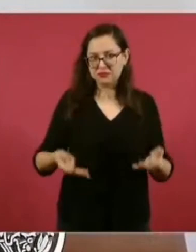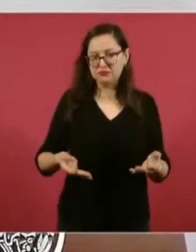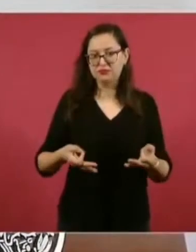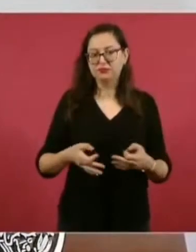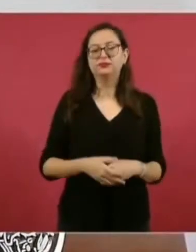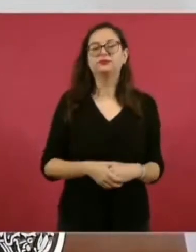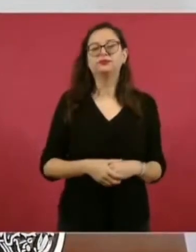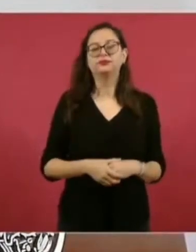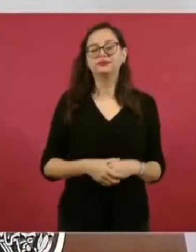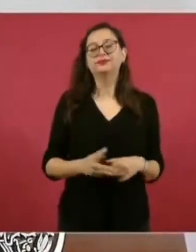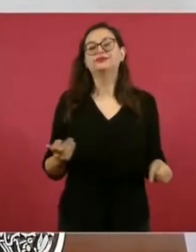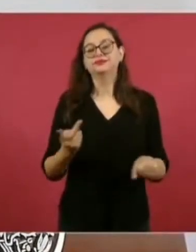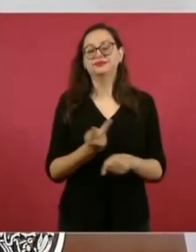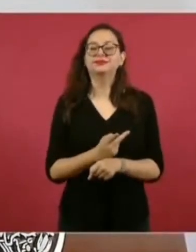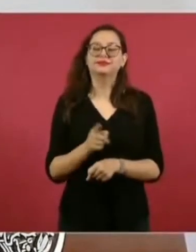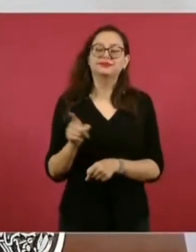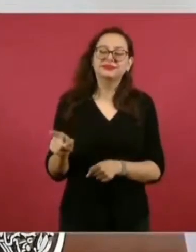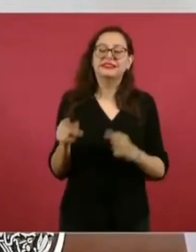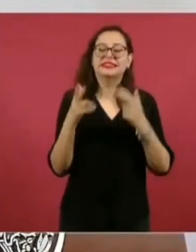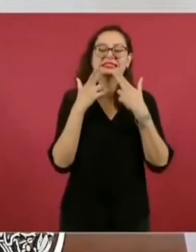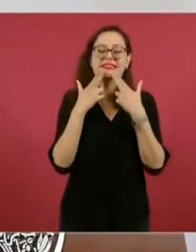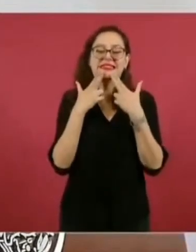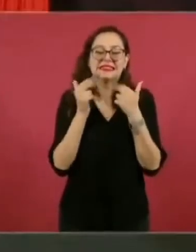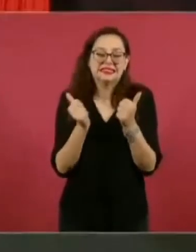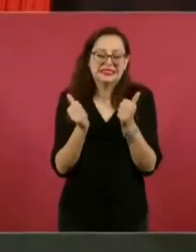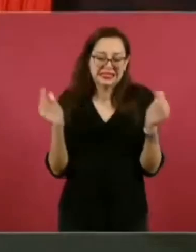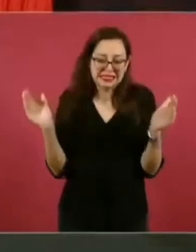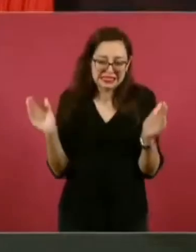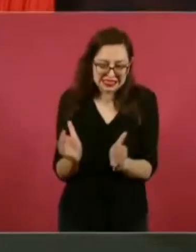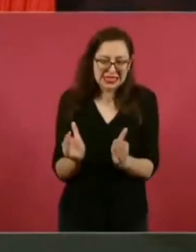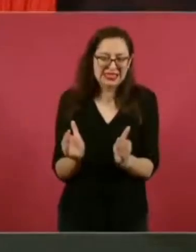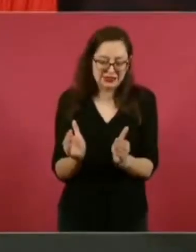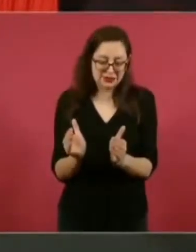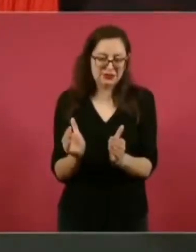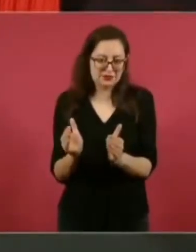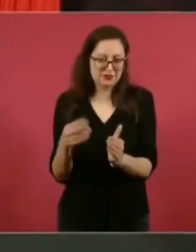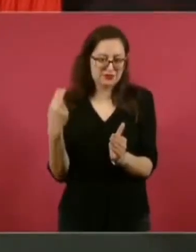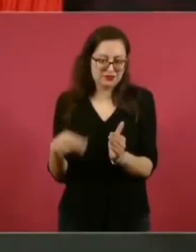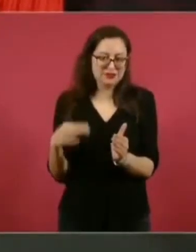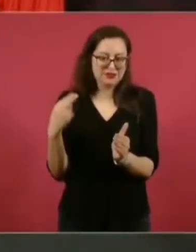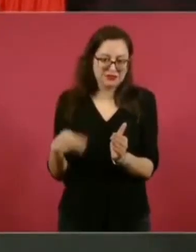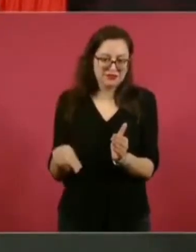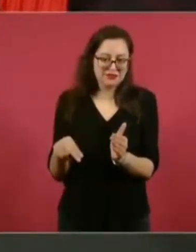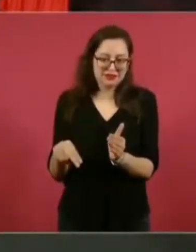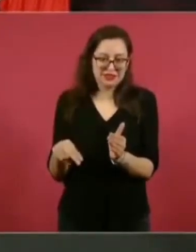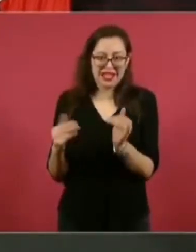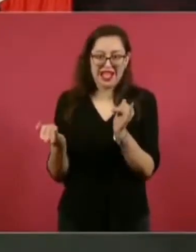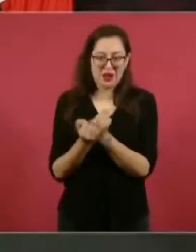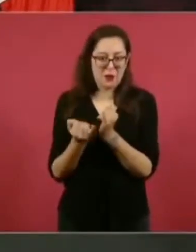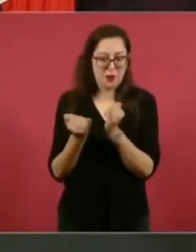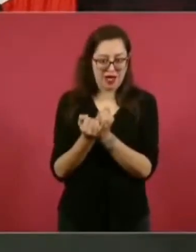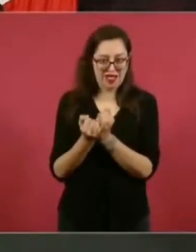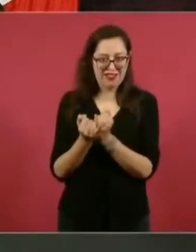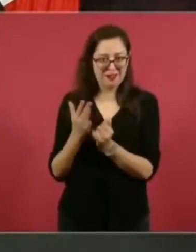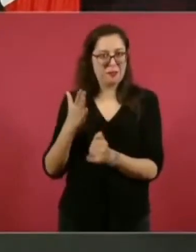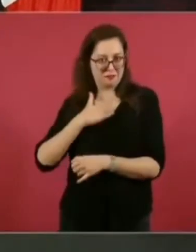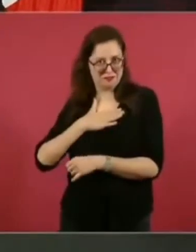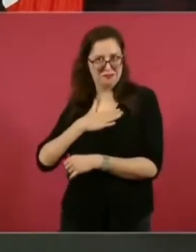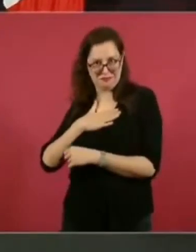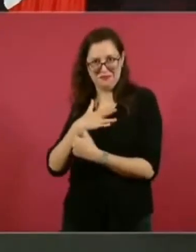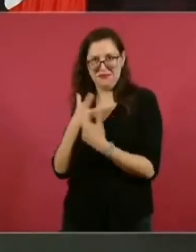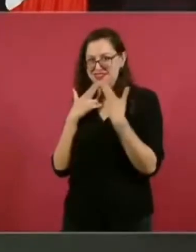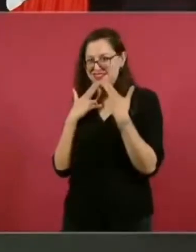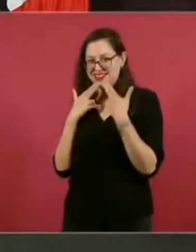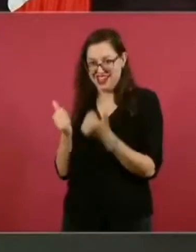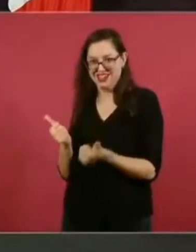que se llamaba, como se llama la Quinta de Palenque,